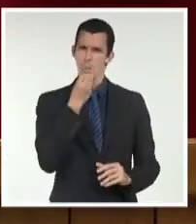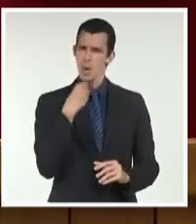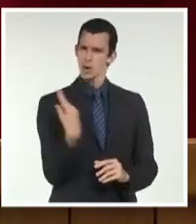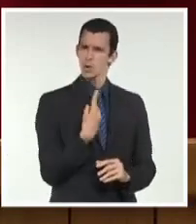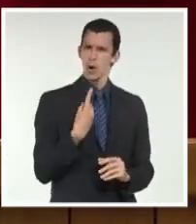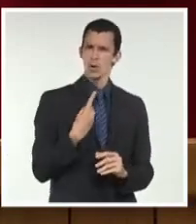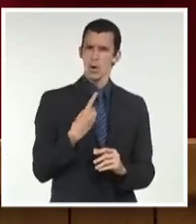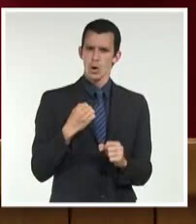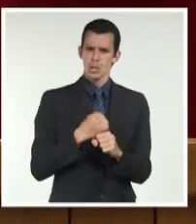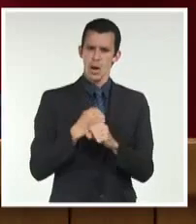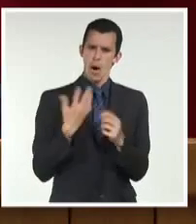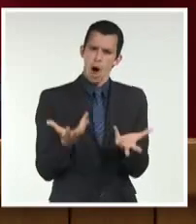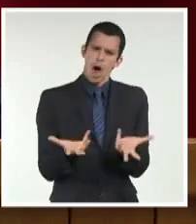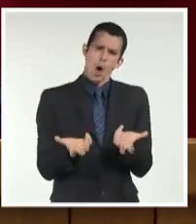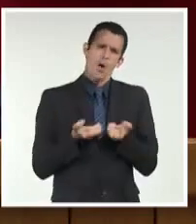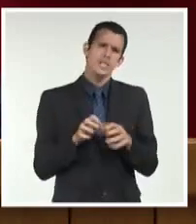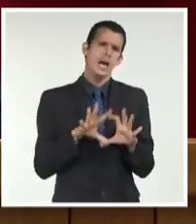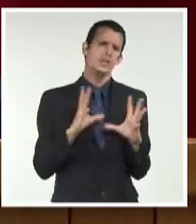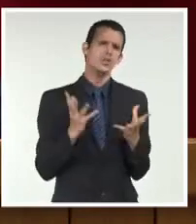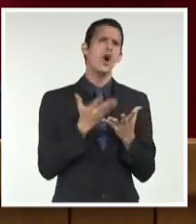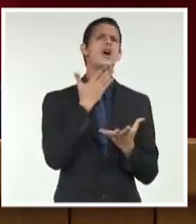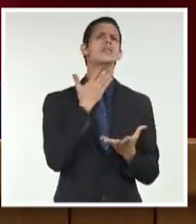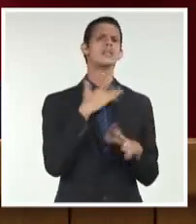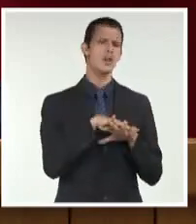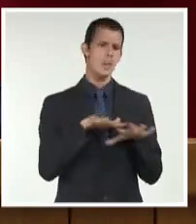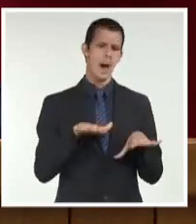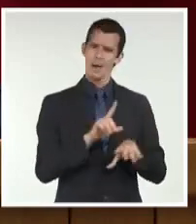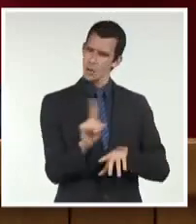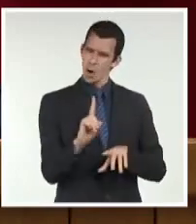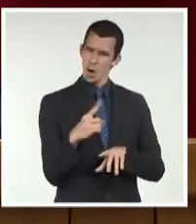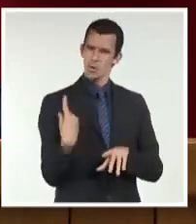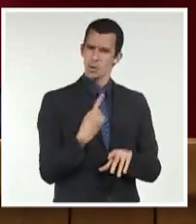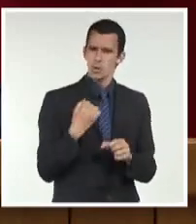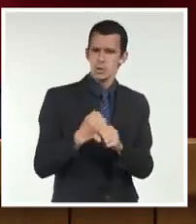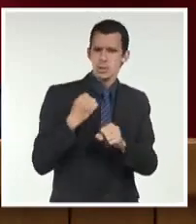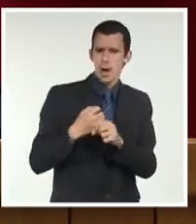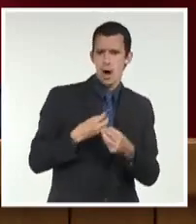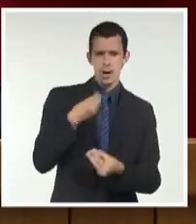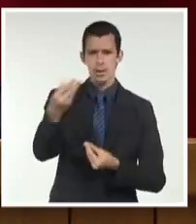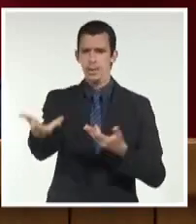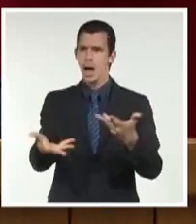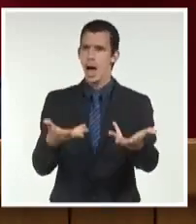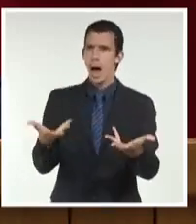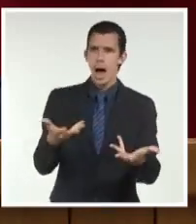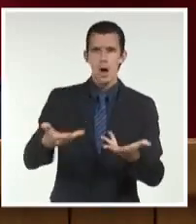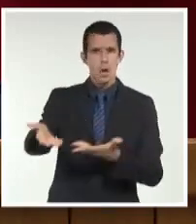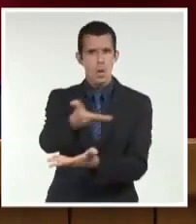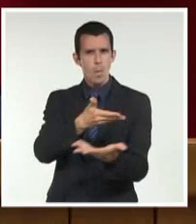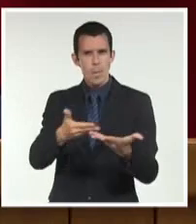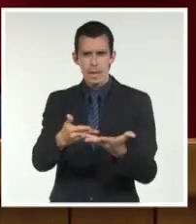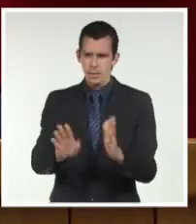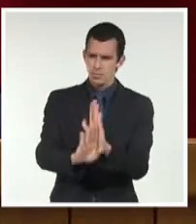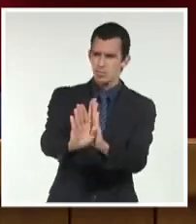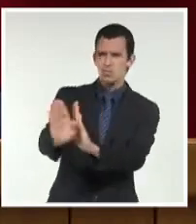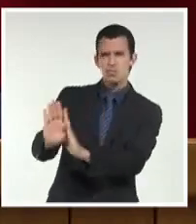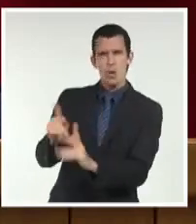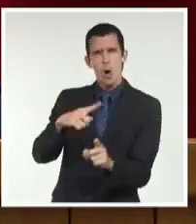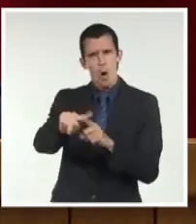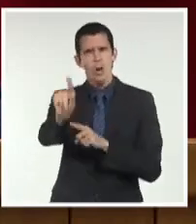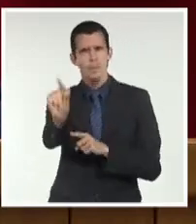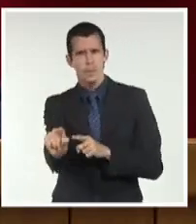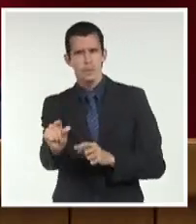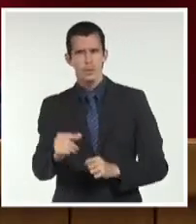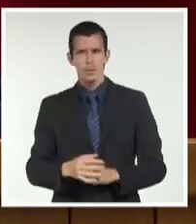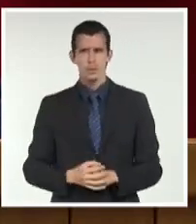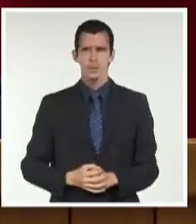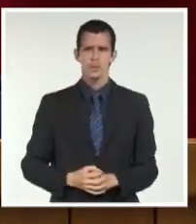La apuesta por la aprobación del Código de las Familias en el referéndum es también por la democracia, por la